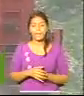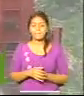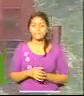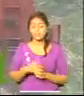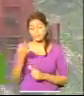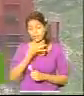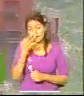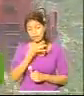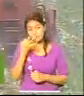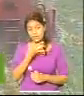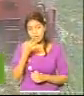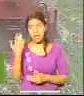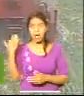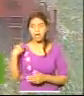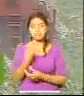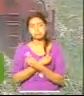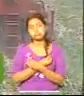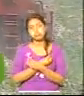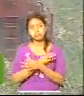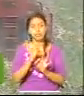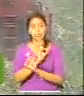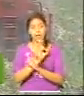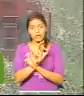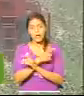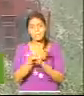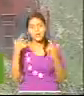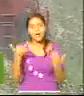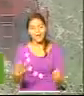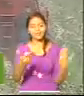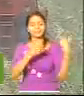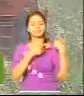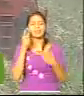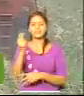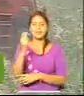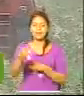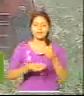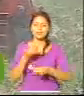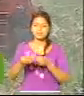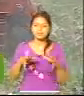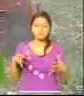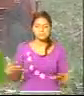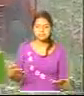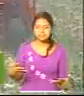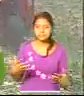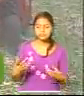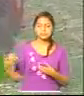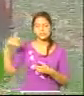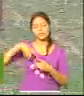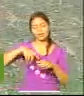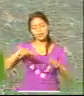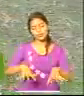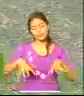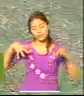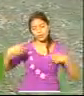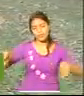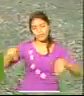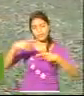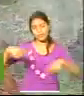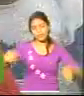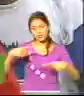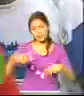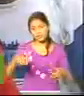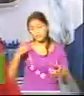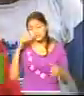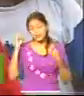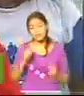las tardes sin hacer nada, ahora tienen una tarea que hacer como estar dentro de la orquesta. Y